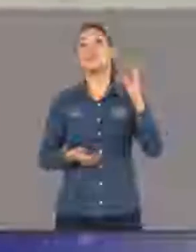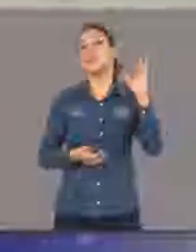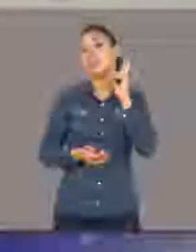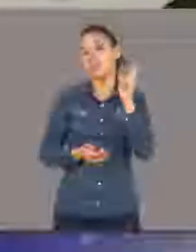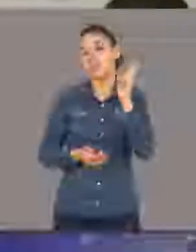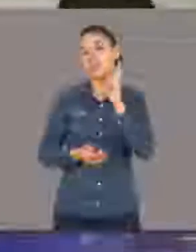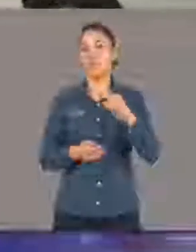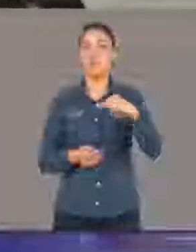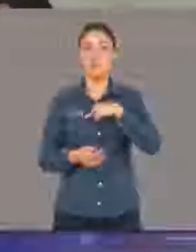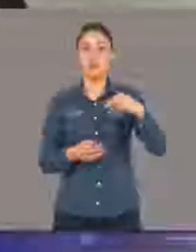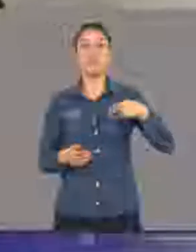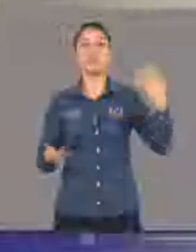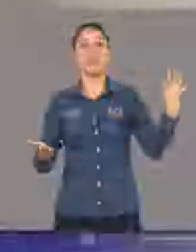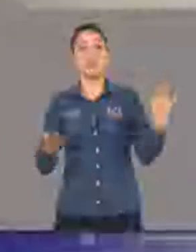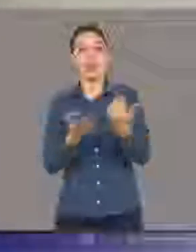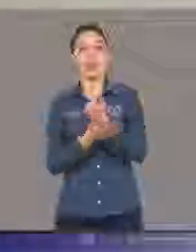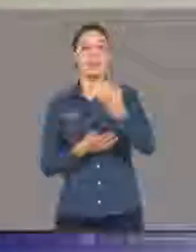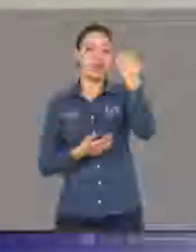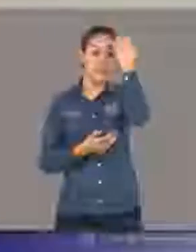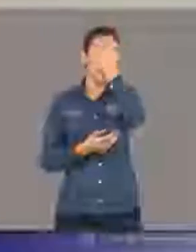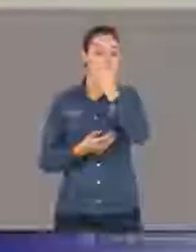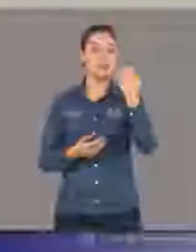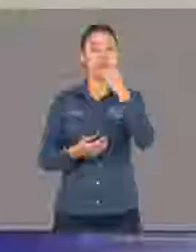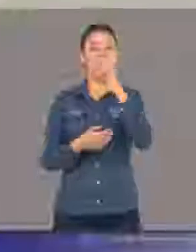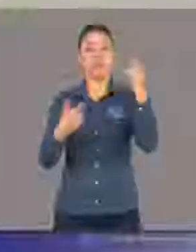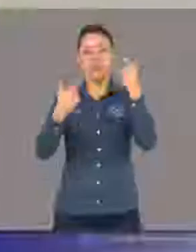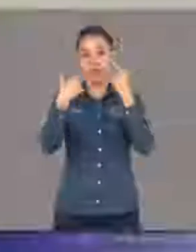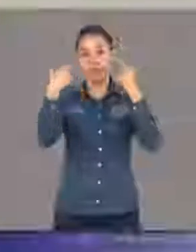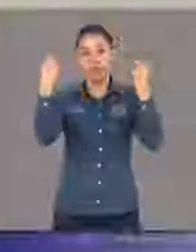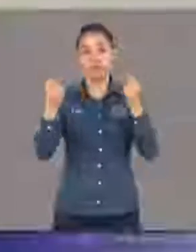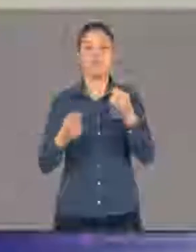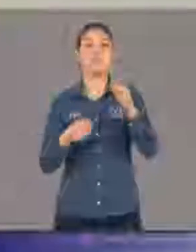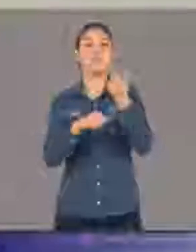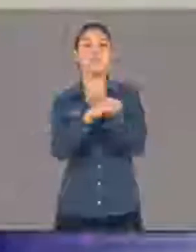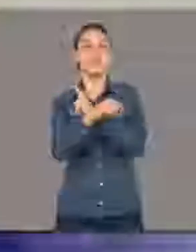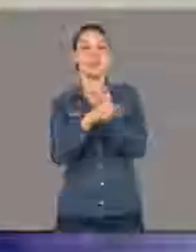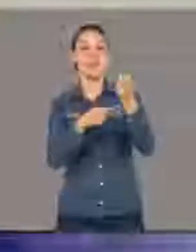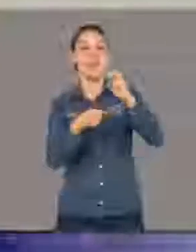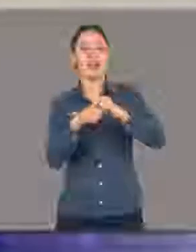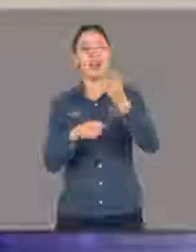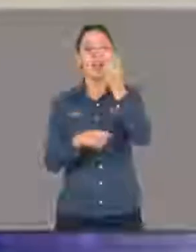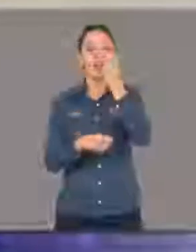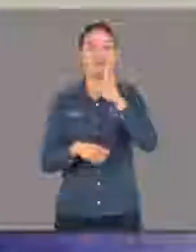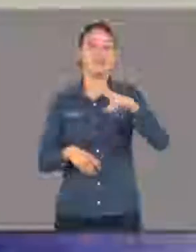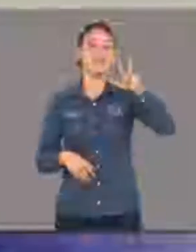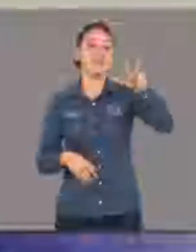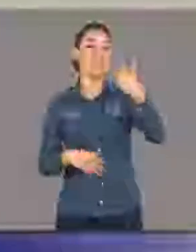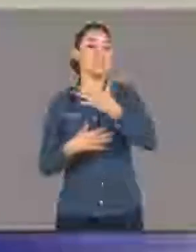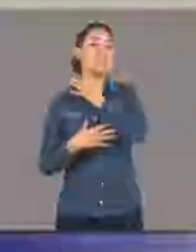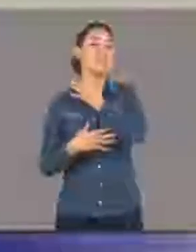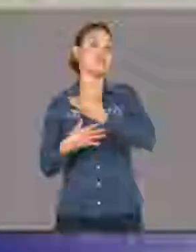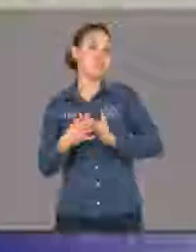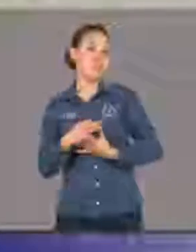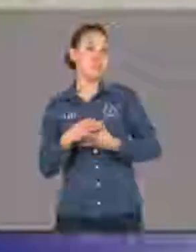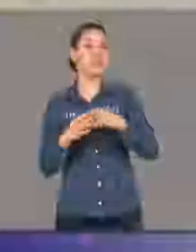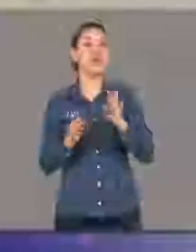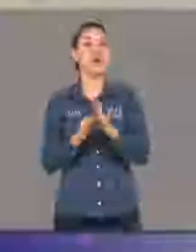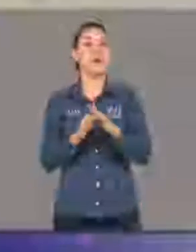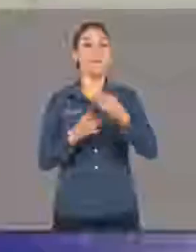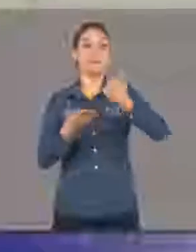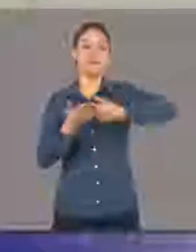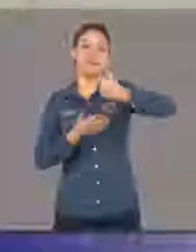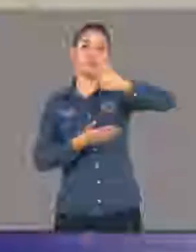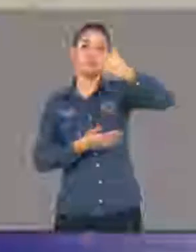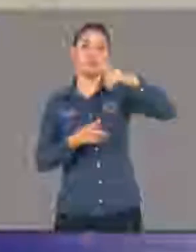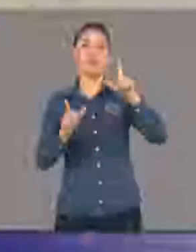pudimos lograr en el examen general de egreso de la licenciatura en odontología 13 medallas que son premios nacionales